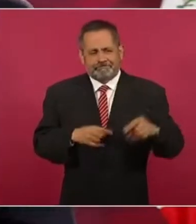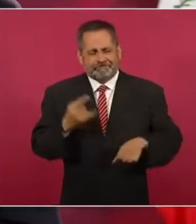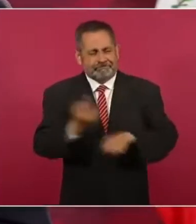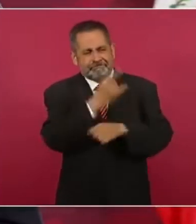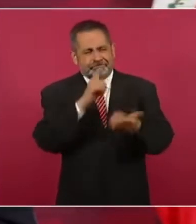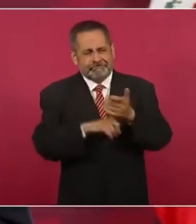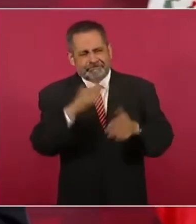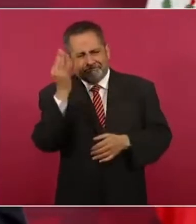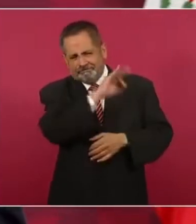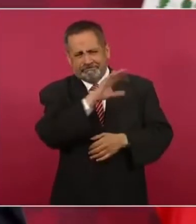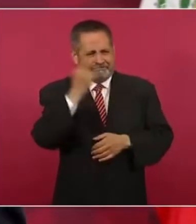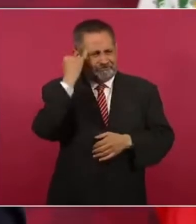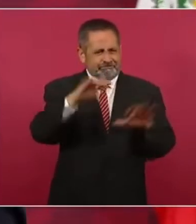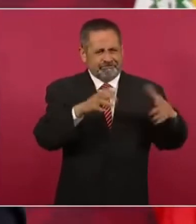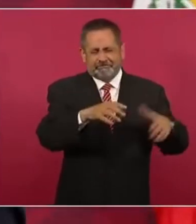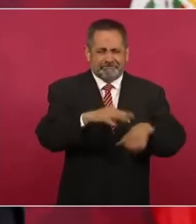anacronismo?